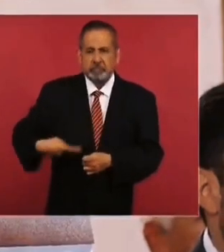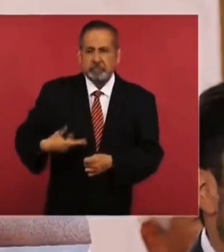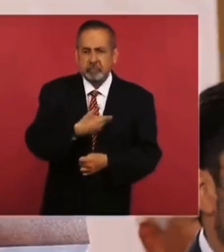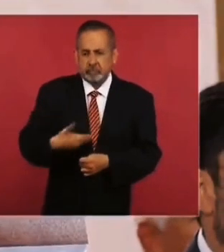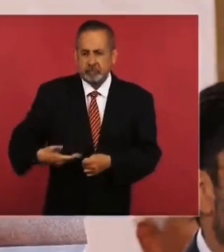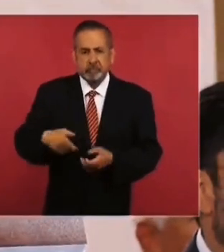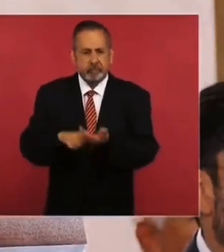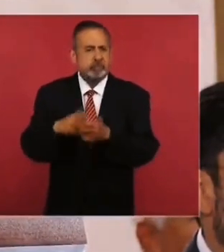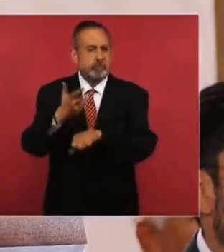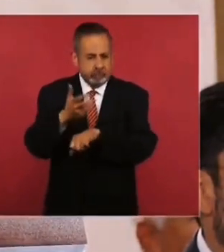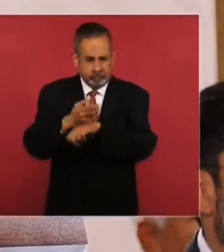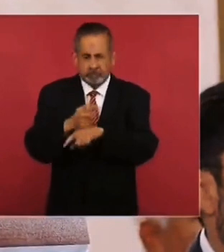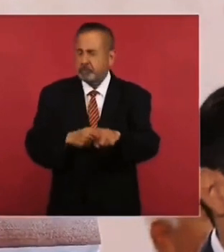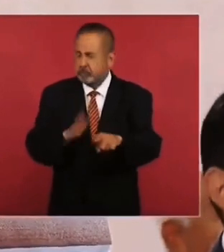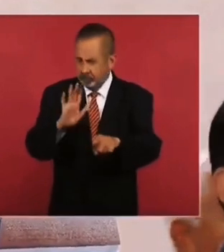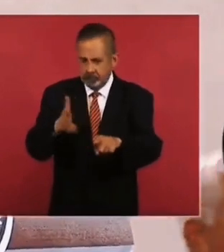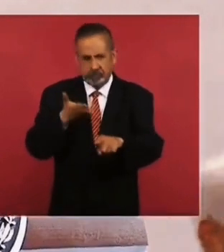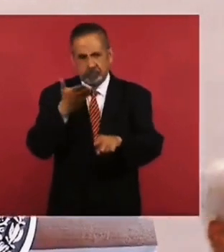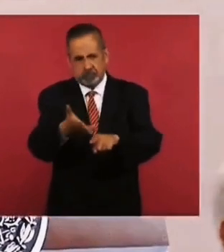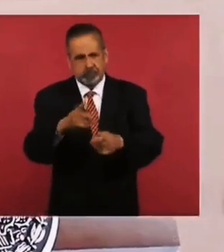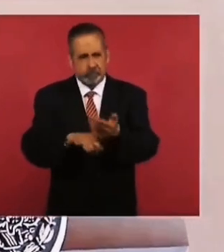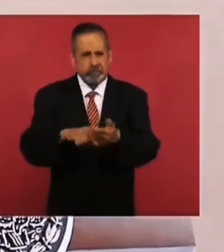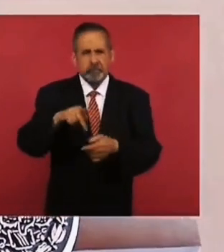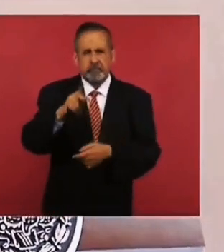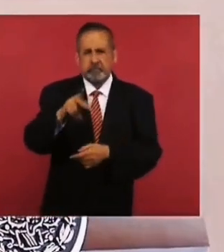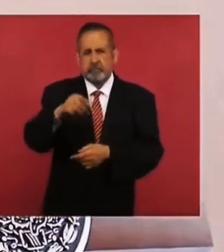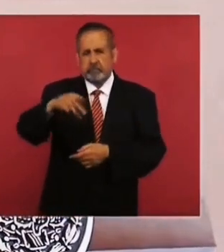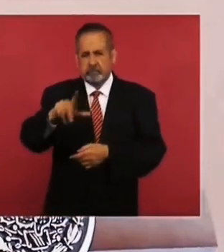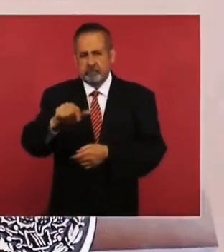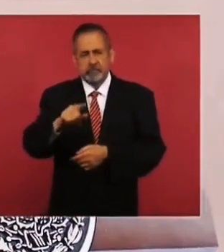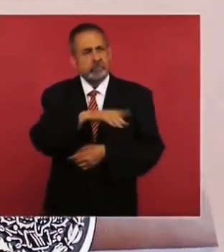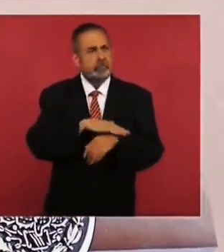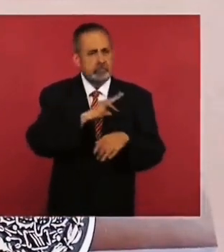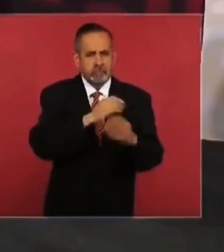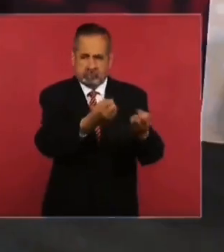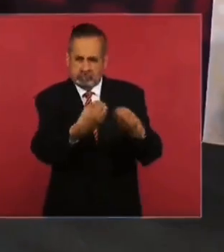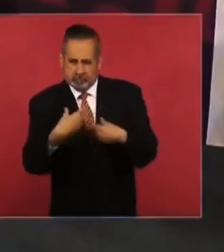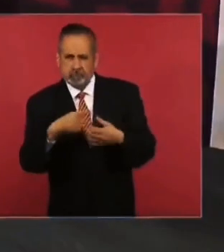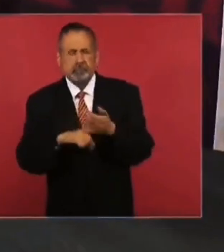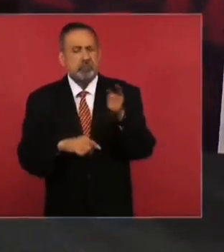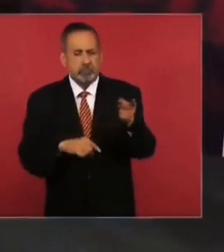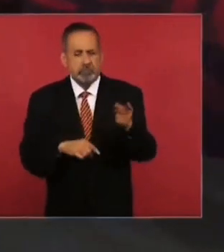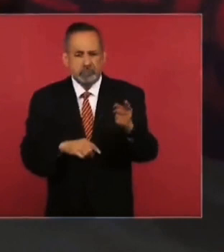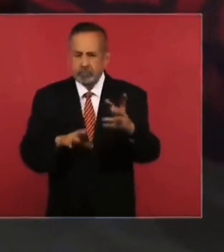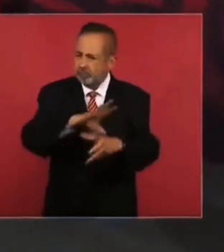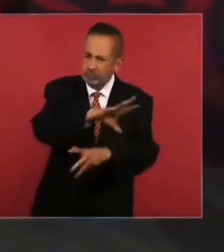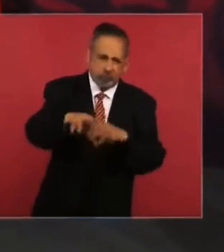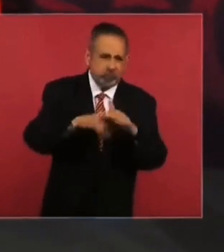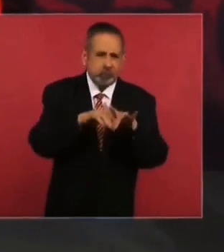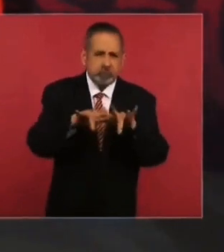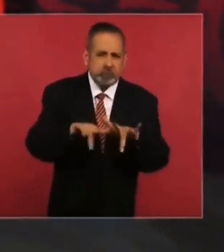vicepresidenta de Estados Unidos, Kamala Harris, que nos enviaran todas las